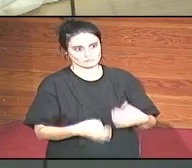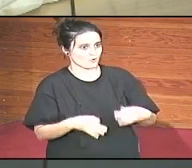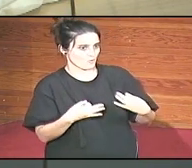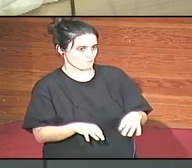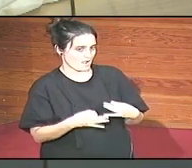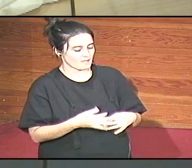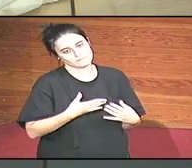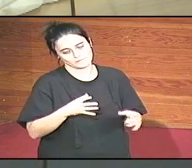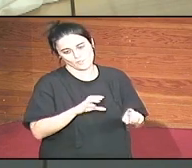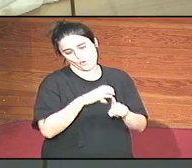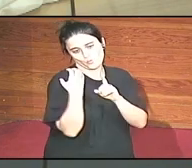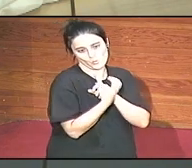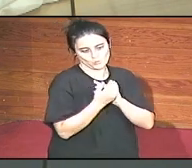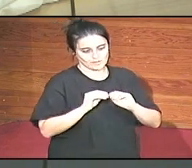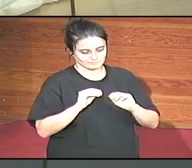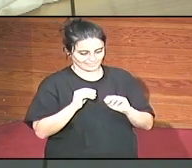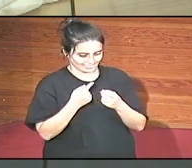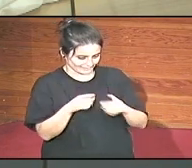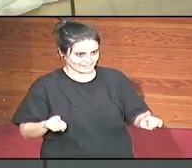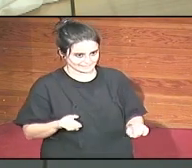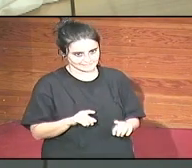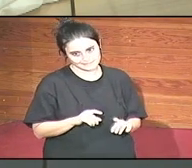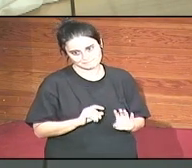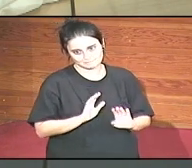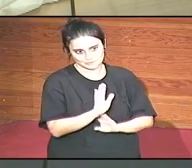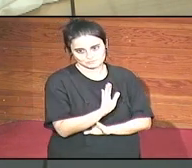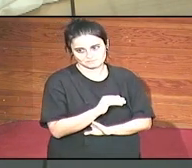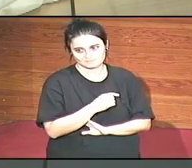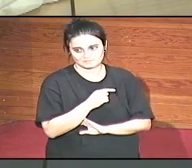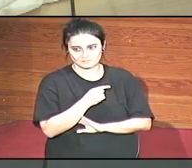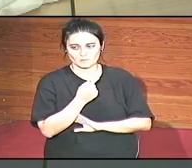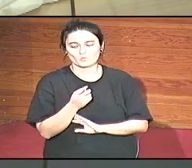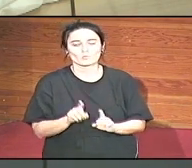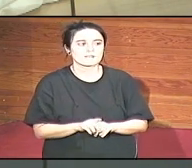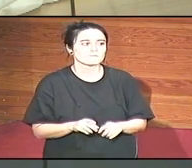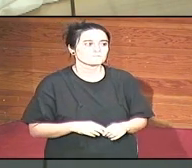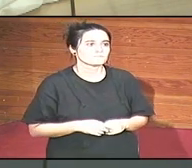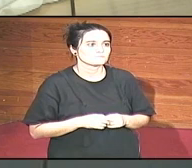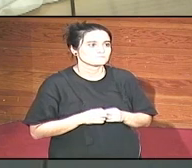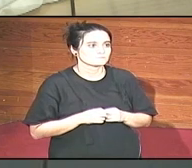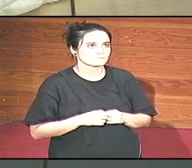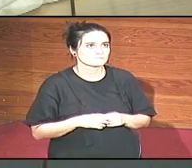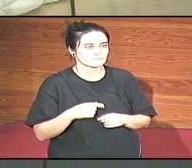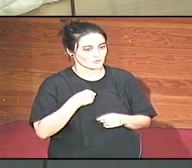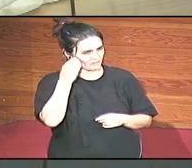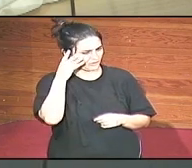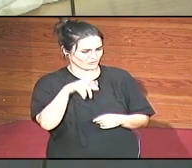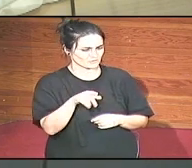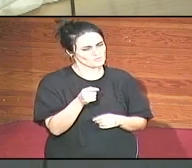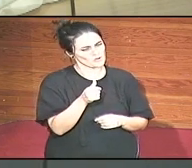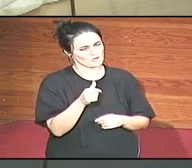diferencias culturales pero qué la sensación que creo que es un divo de los periodistas eso el